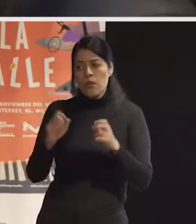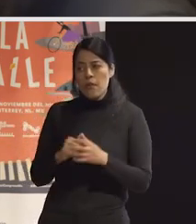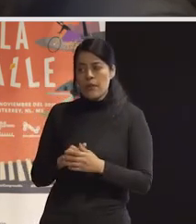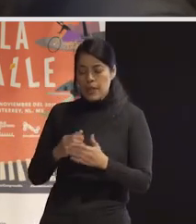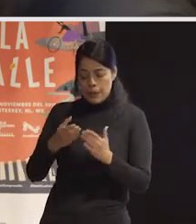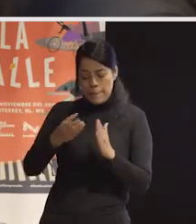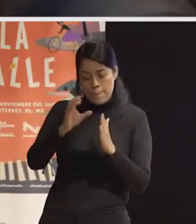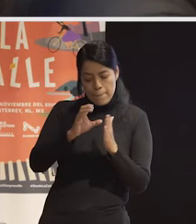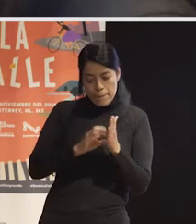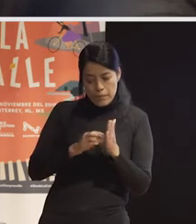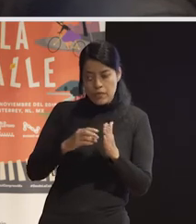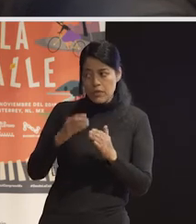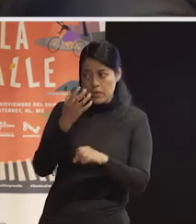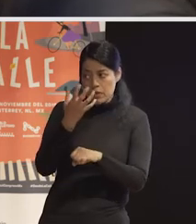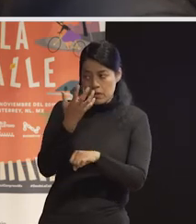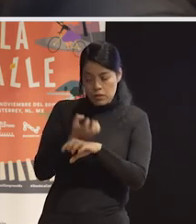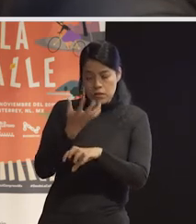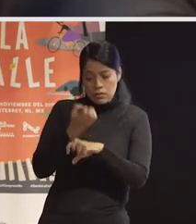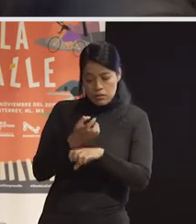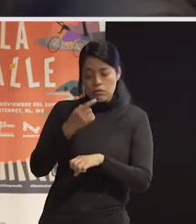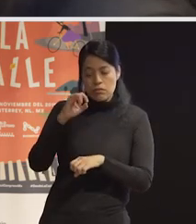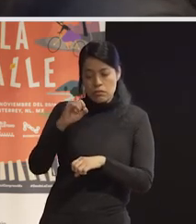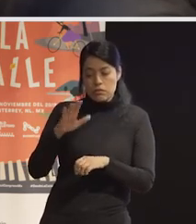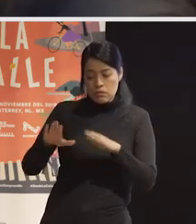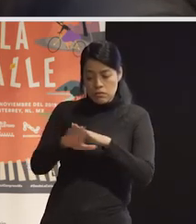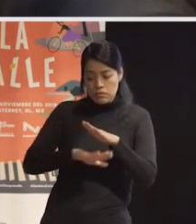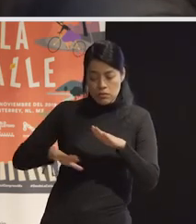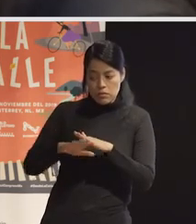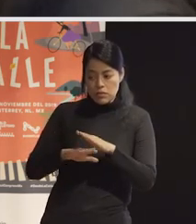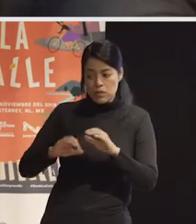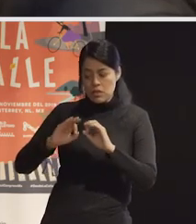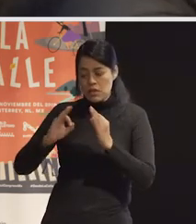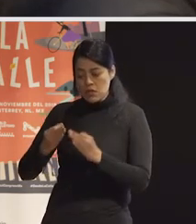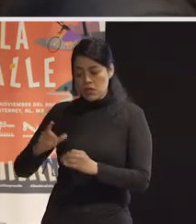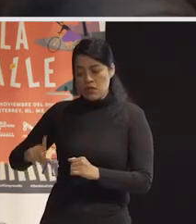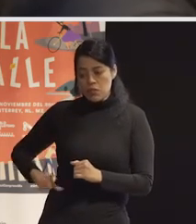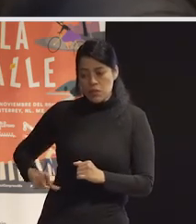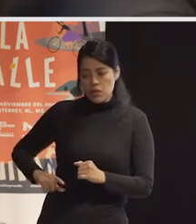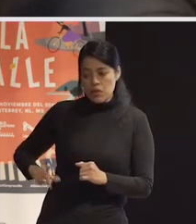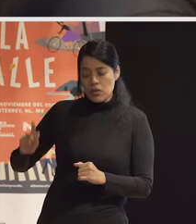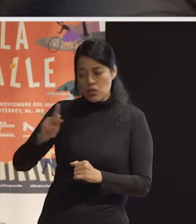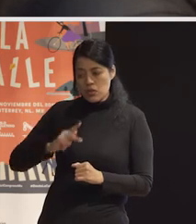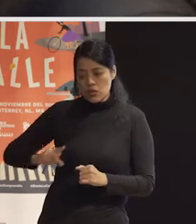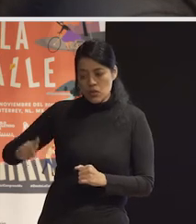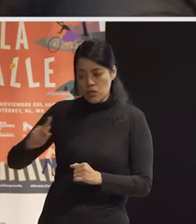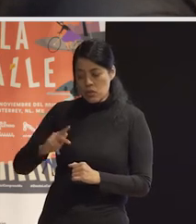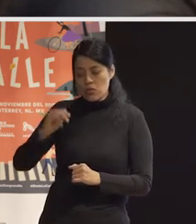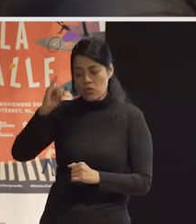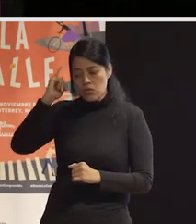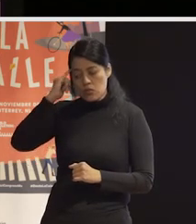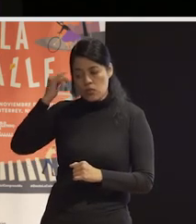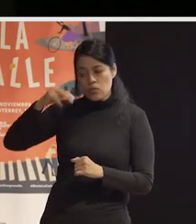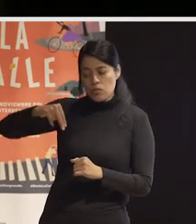concienciación de eeuu y fue basado en parte en la forma de gobernación del de los pueblos del noreste de eeuu